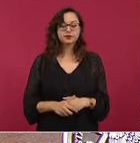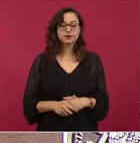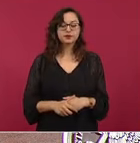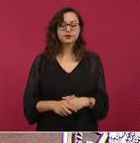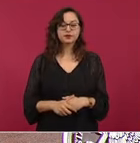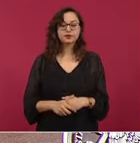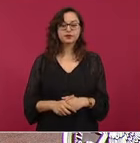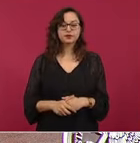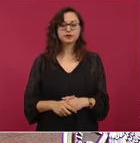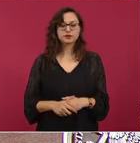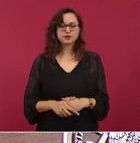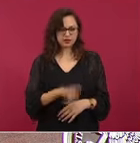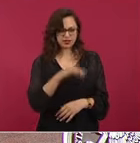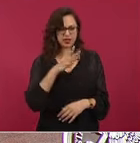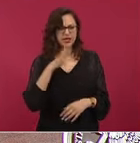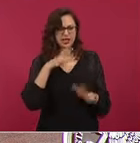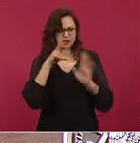De los que andan en la red,